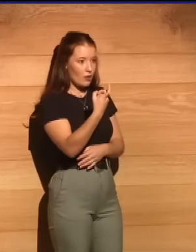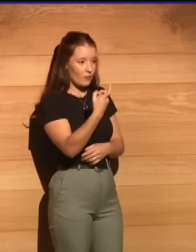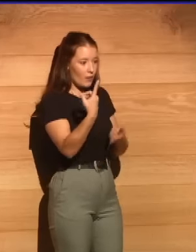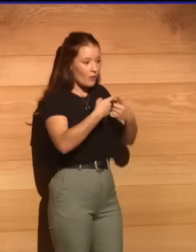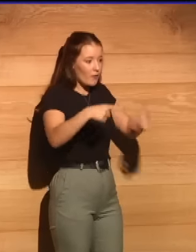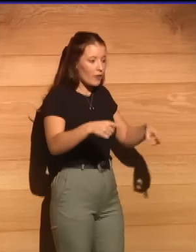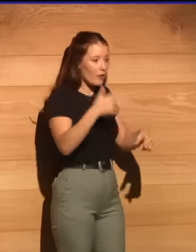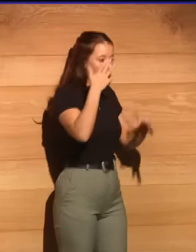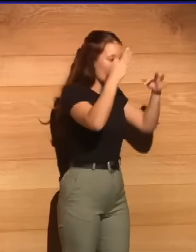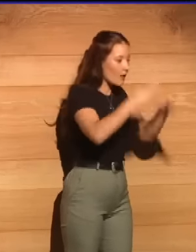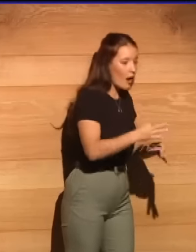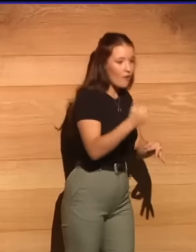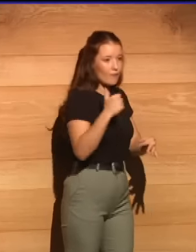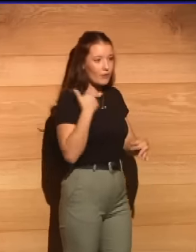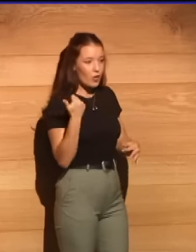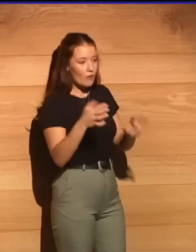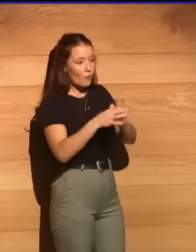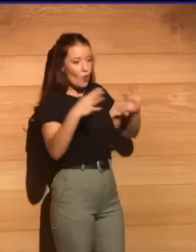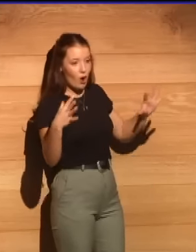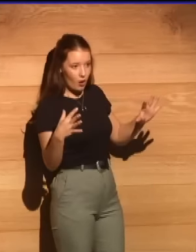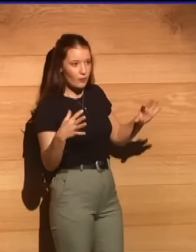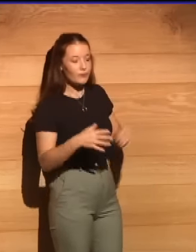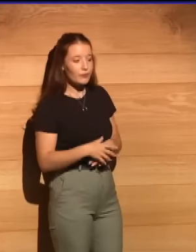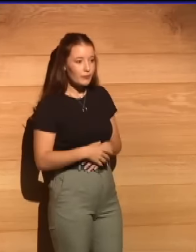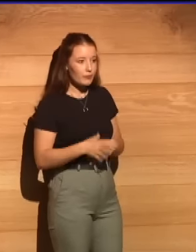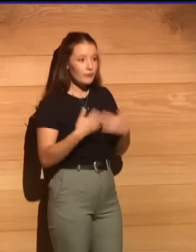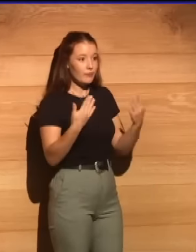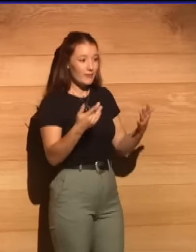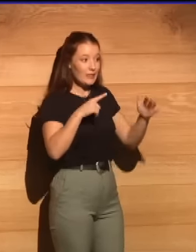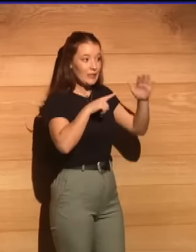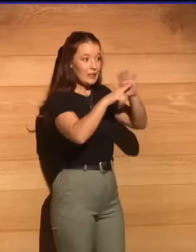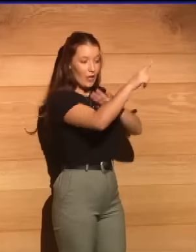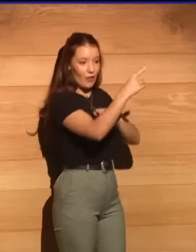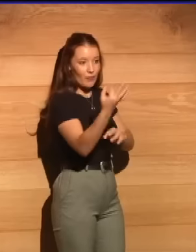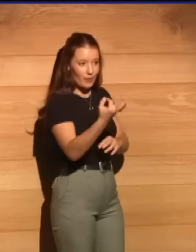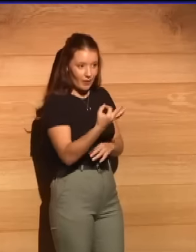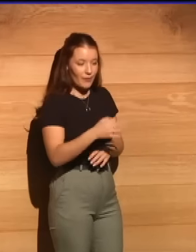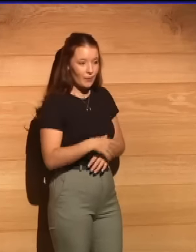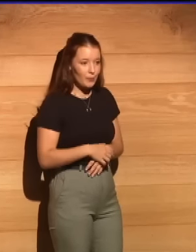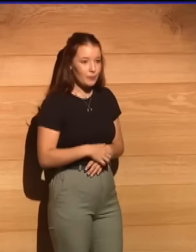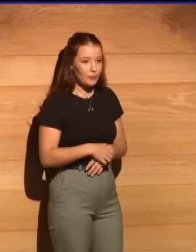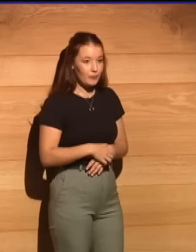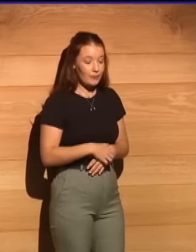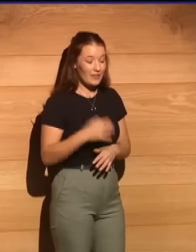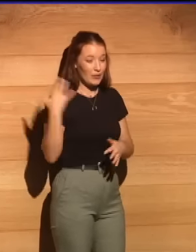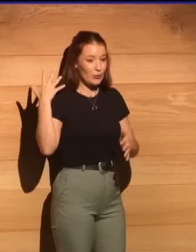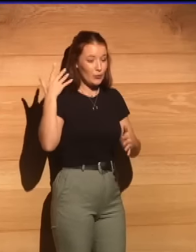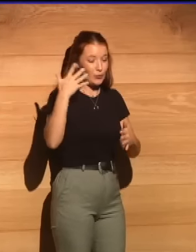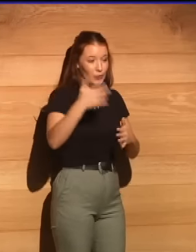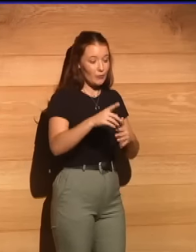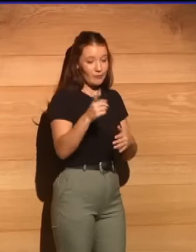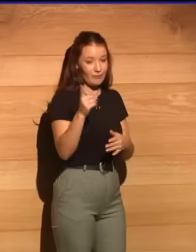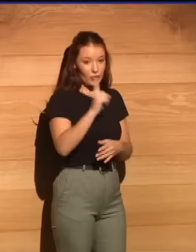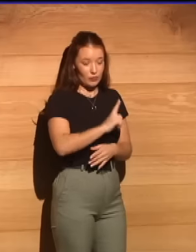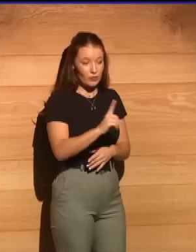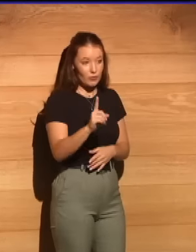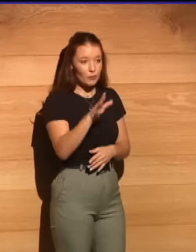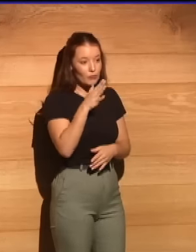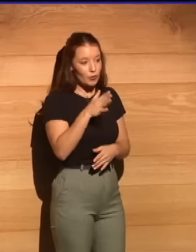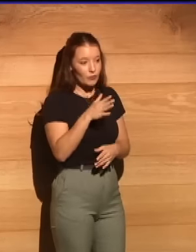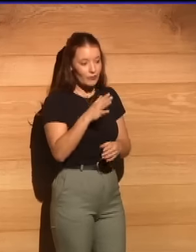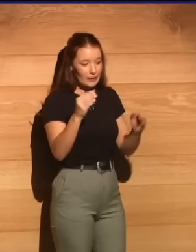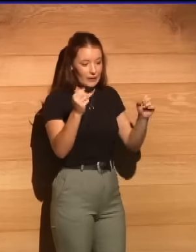entre mentira y verdad. Y eso es lo que tenemos que empezar a desarrollar. Hasta ahora no lo hemos desarrollado porque el puesto de trabajo no nos lo